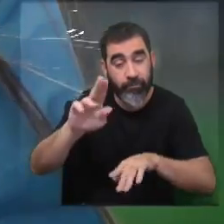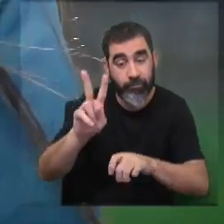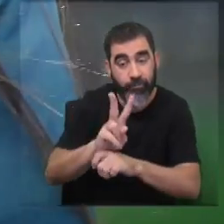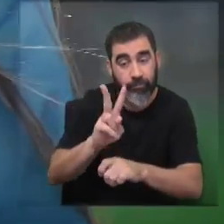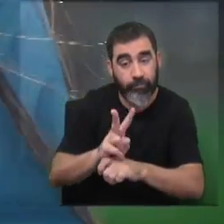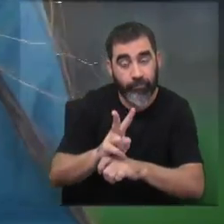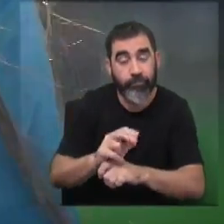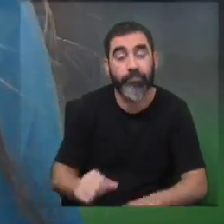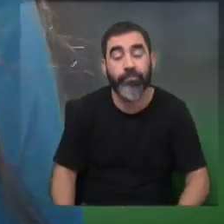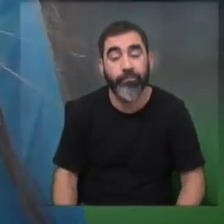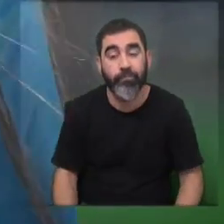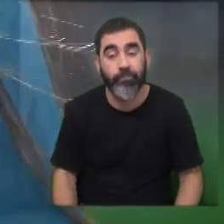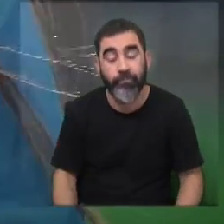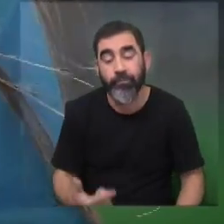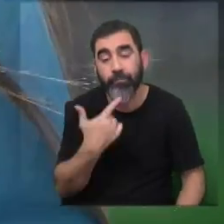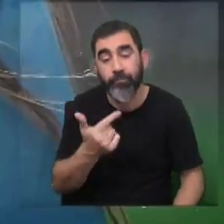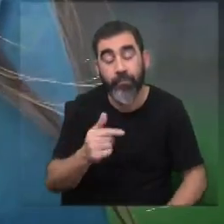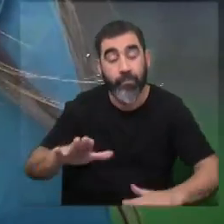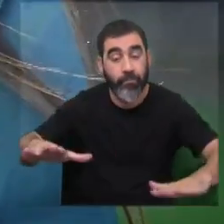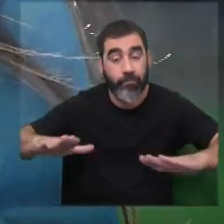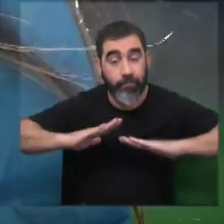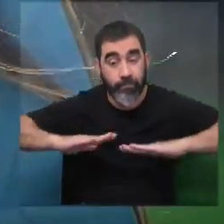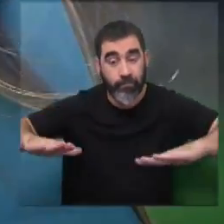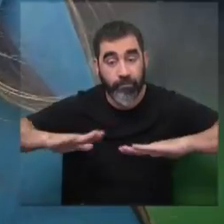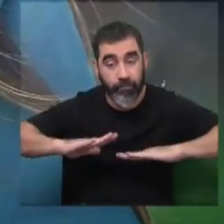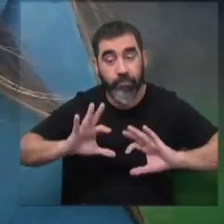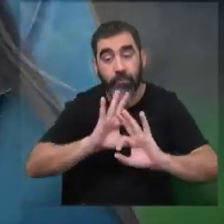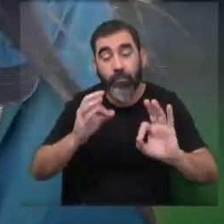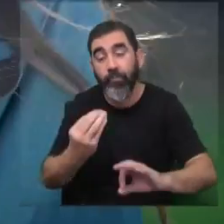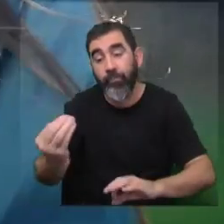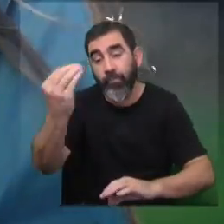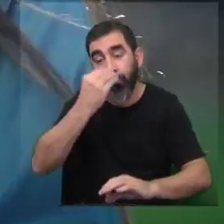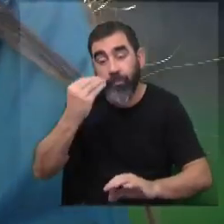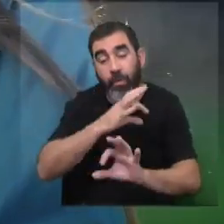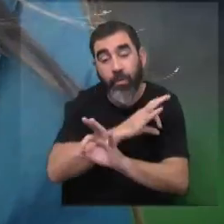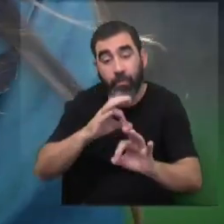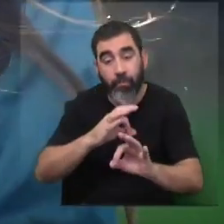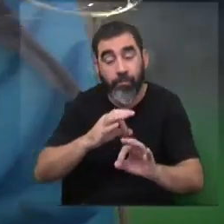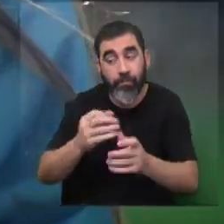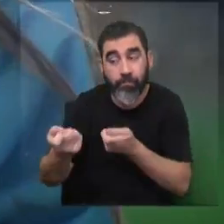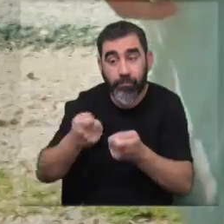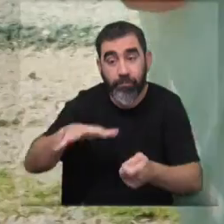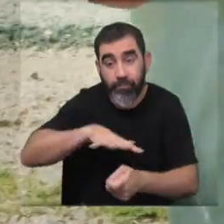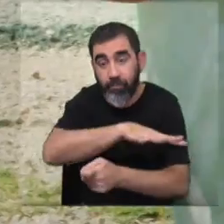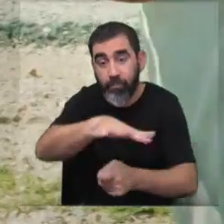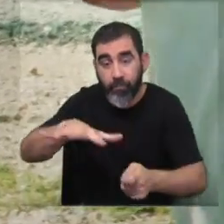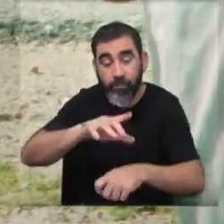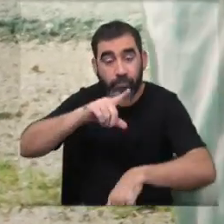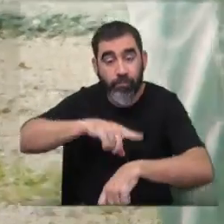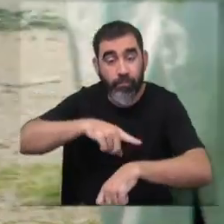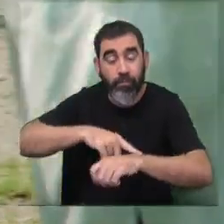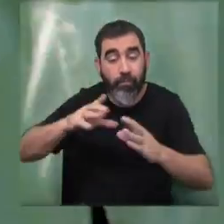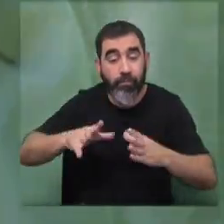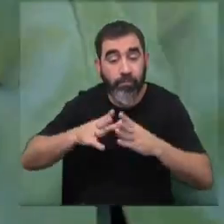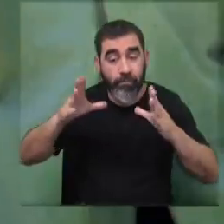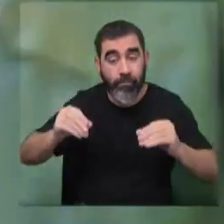esa fase. Por ejemplo, el ejercicio, o la alimentación, o las presiones sociales. Por ejemplo, los turnos escolares o los